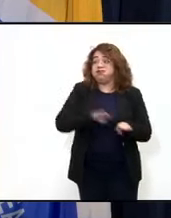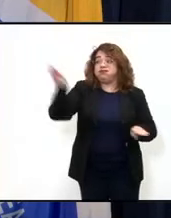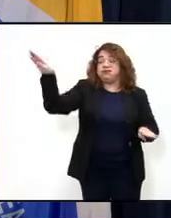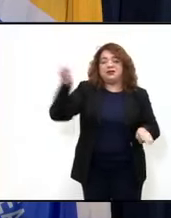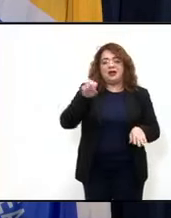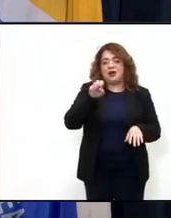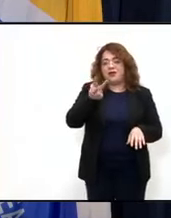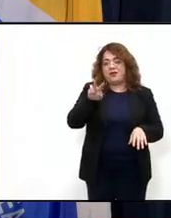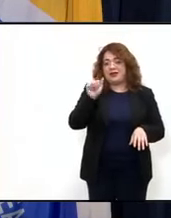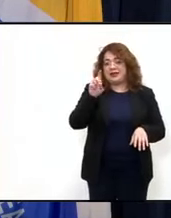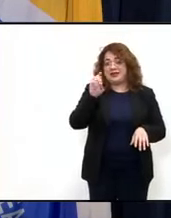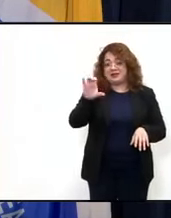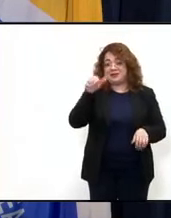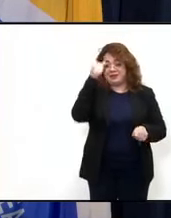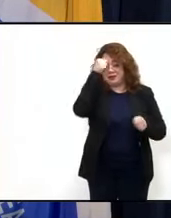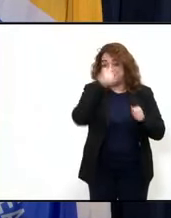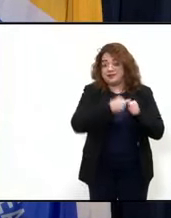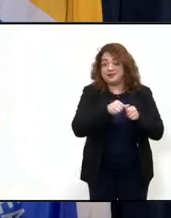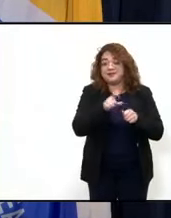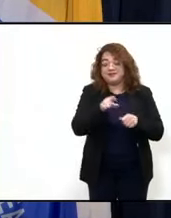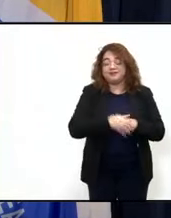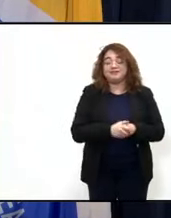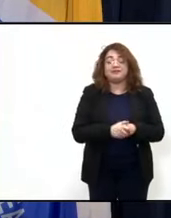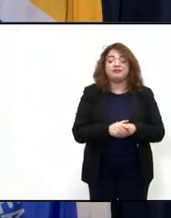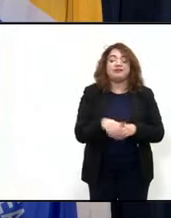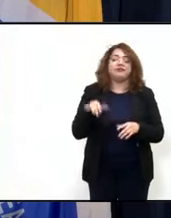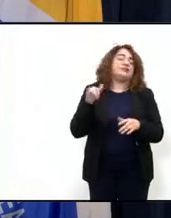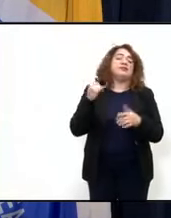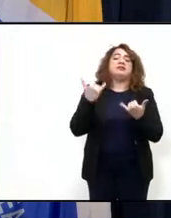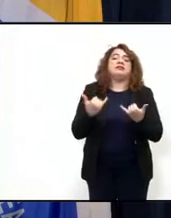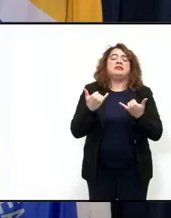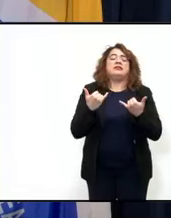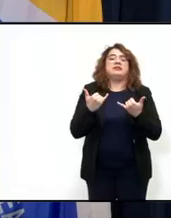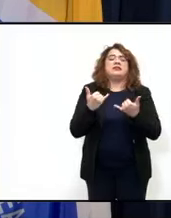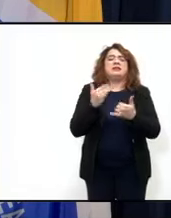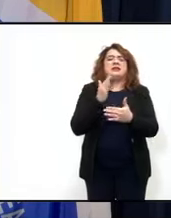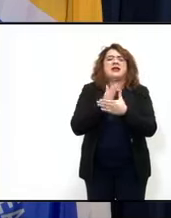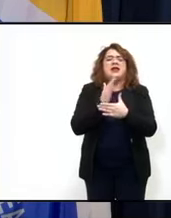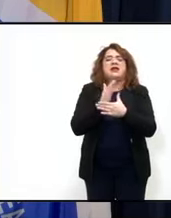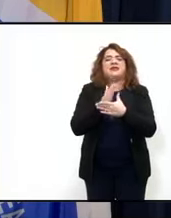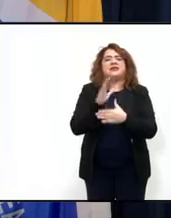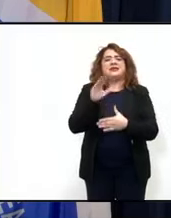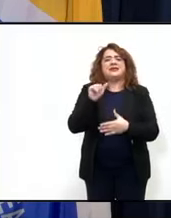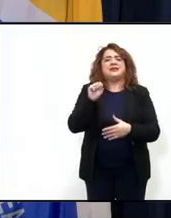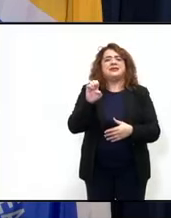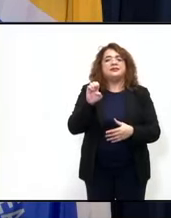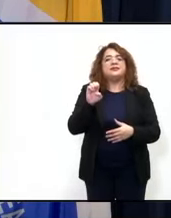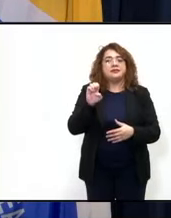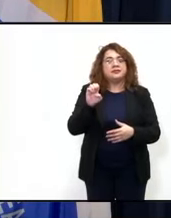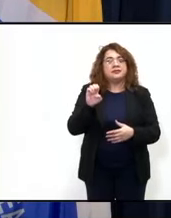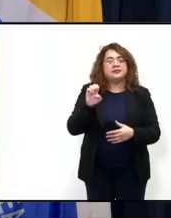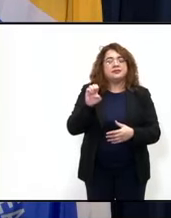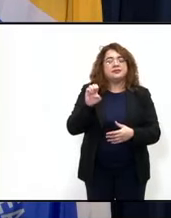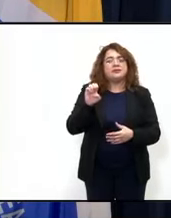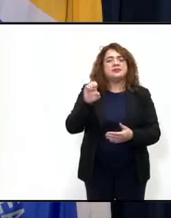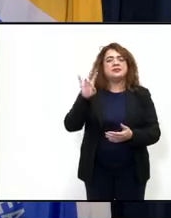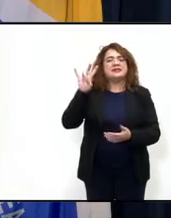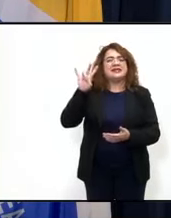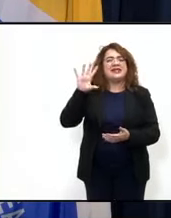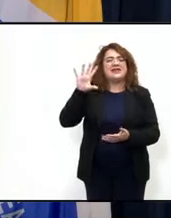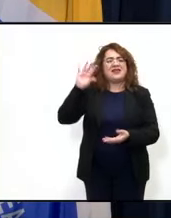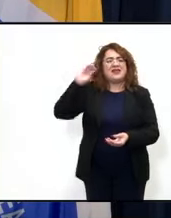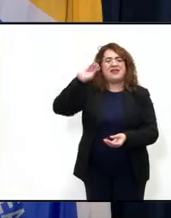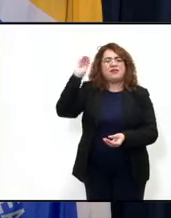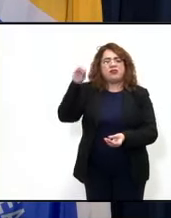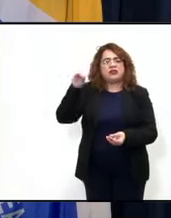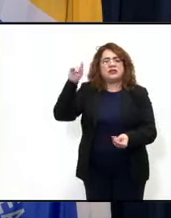diciembre. Nuestro número promedio diario de casos nuevos notificados ha disminuido un